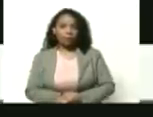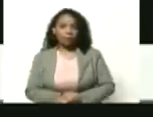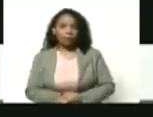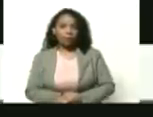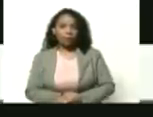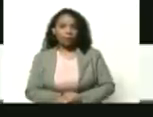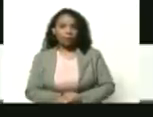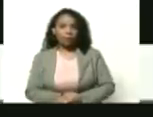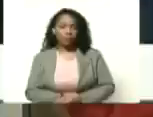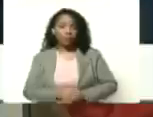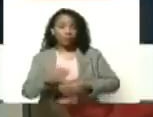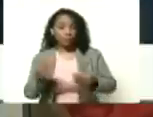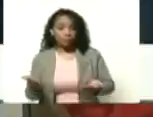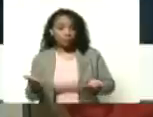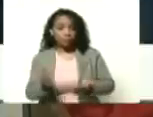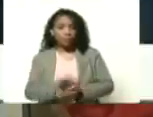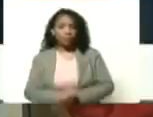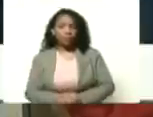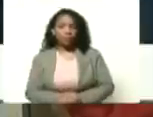y